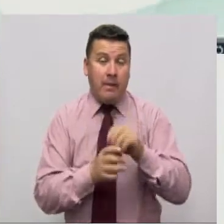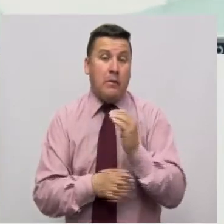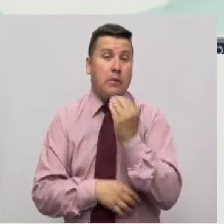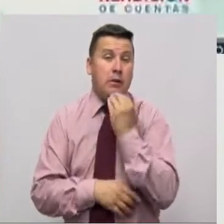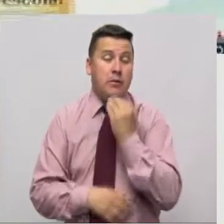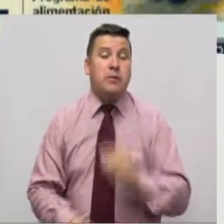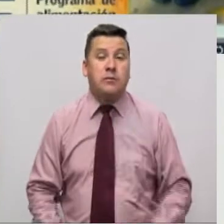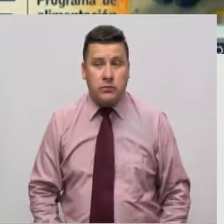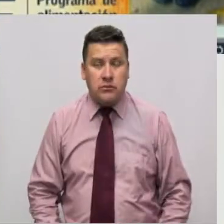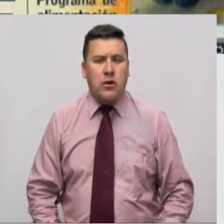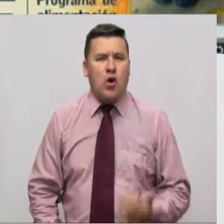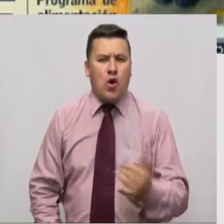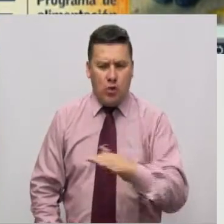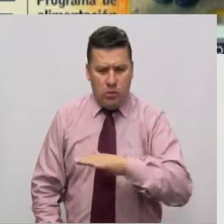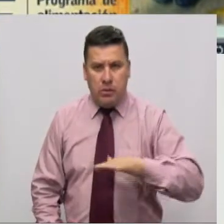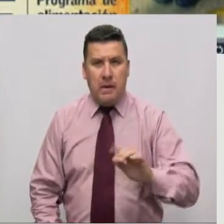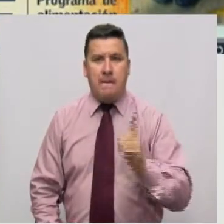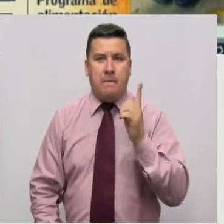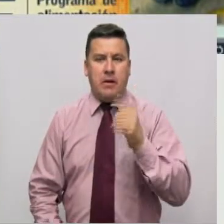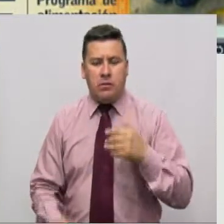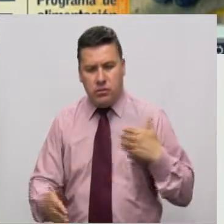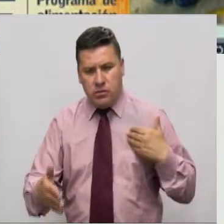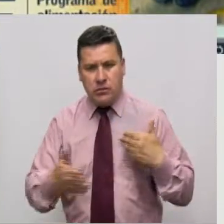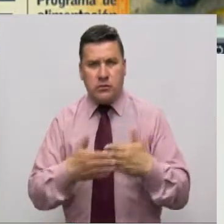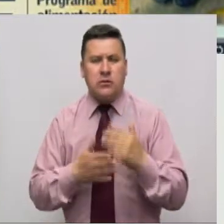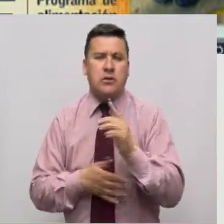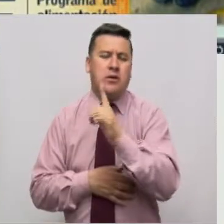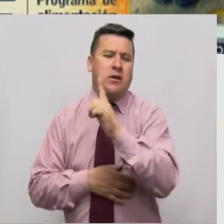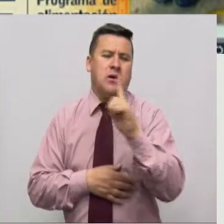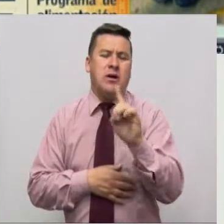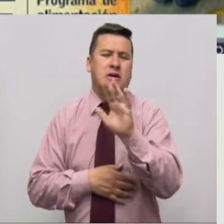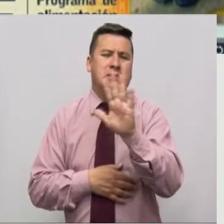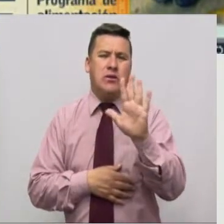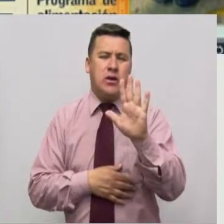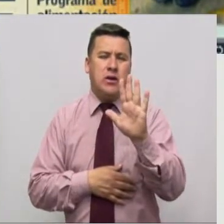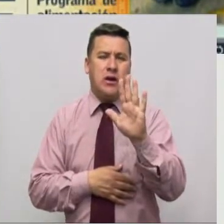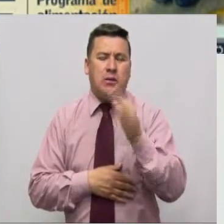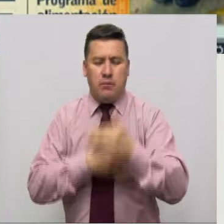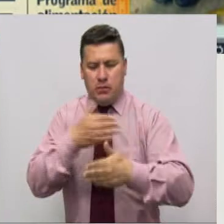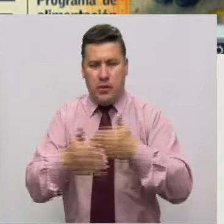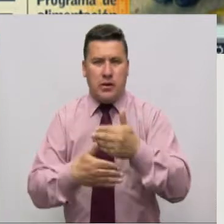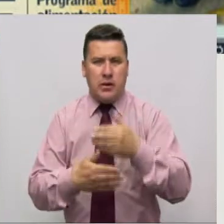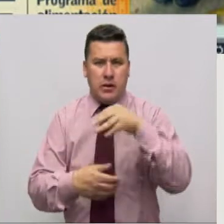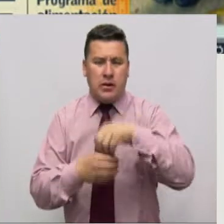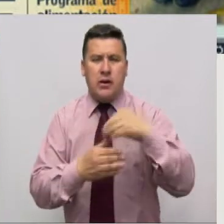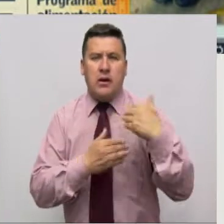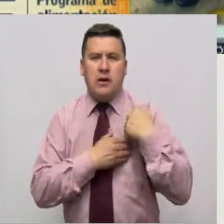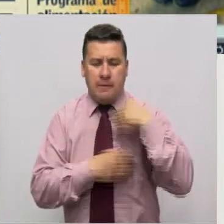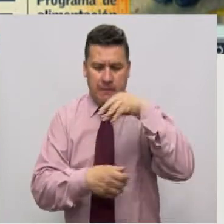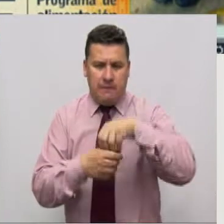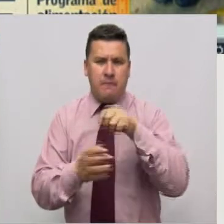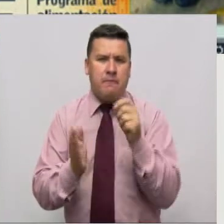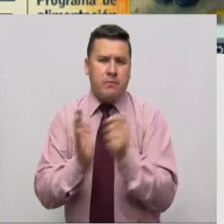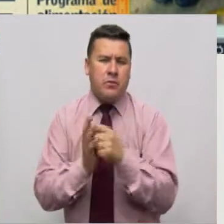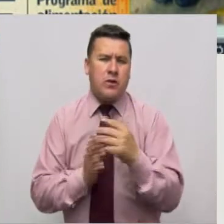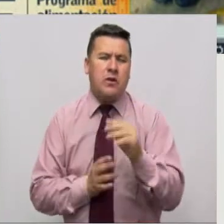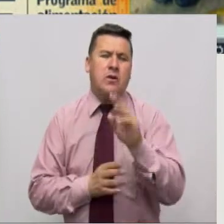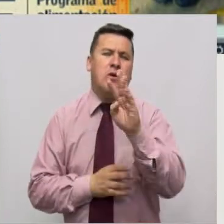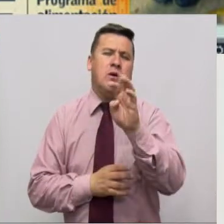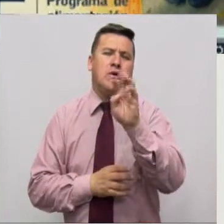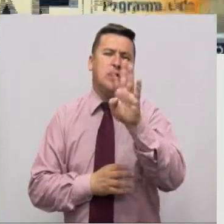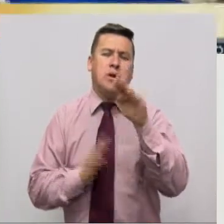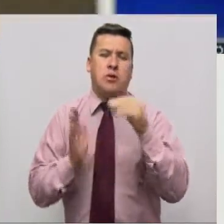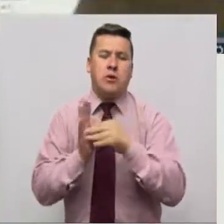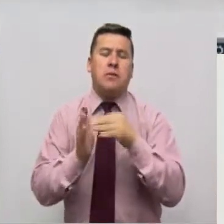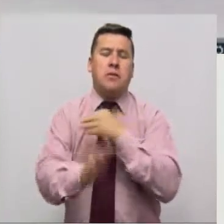escolar, por ejemplo, hoy se encuentran en curso en primera instancia 154 procesos de responsabilidad fiscal por cerca